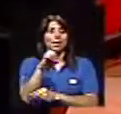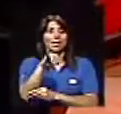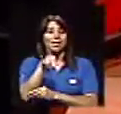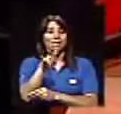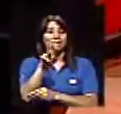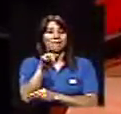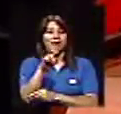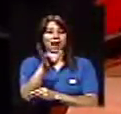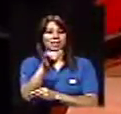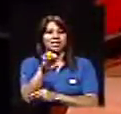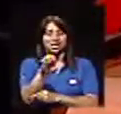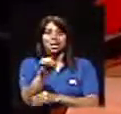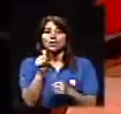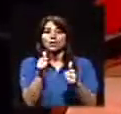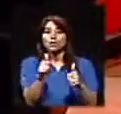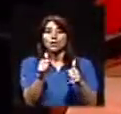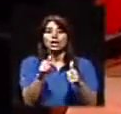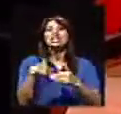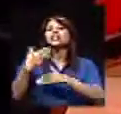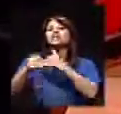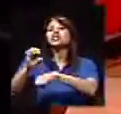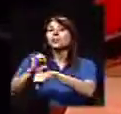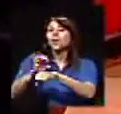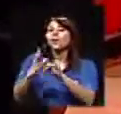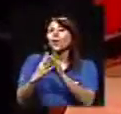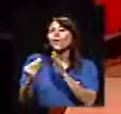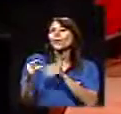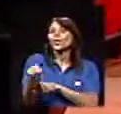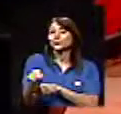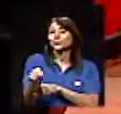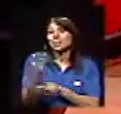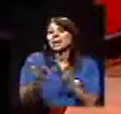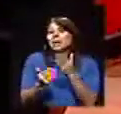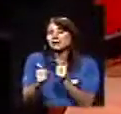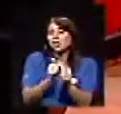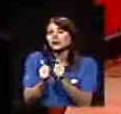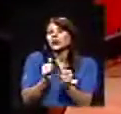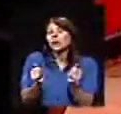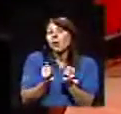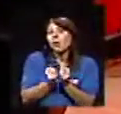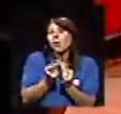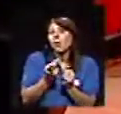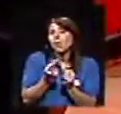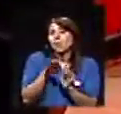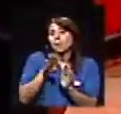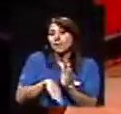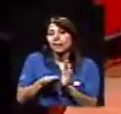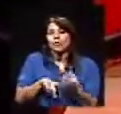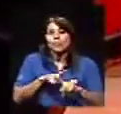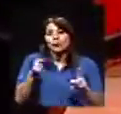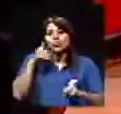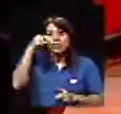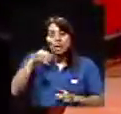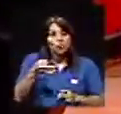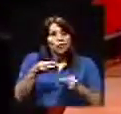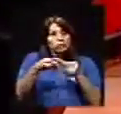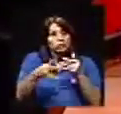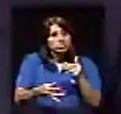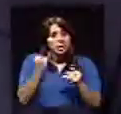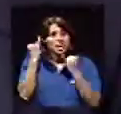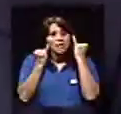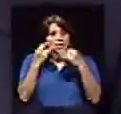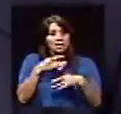copiaron y con costos tal vez más bajos compitieron. Pero me parece que ahí hay ideas